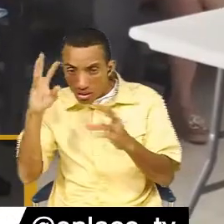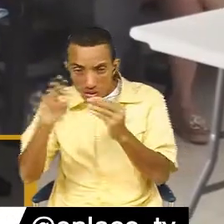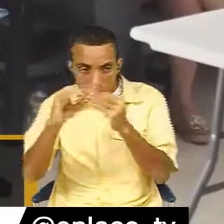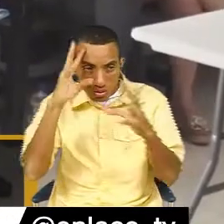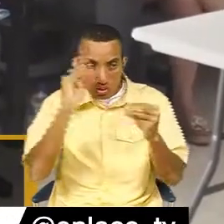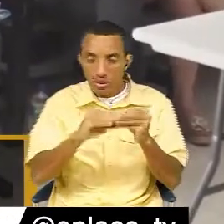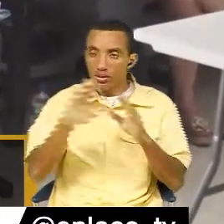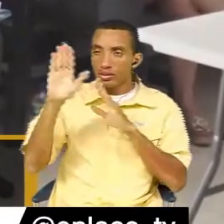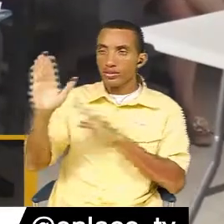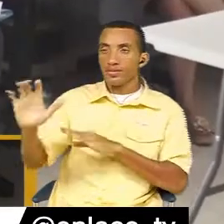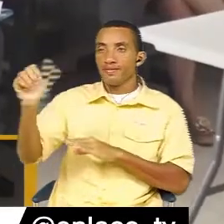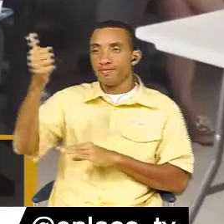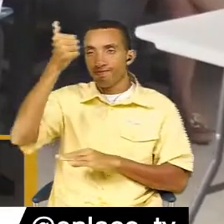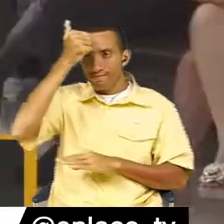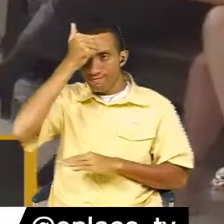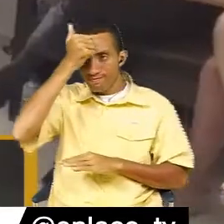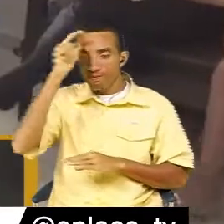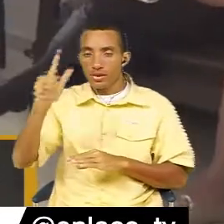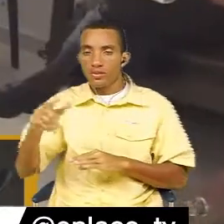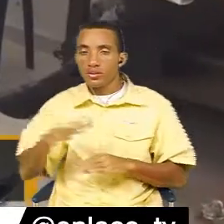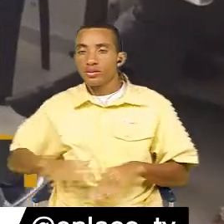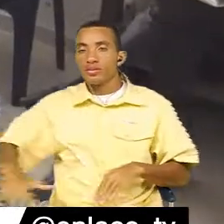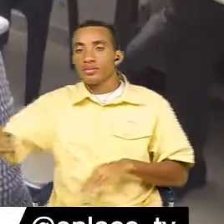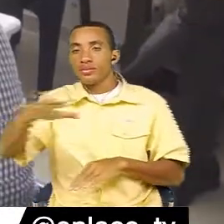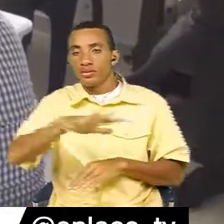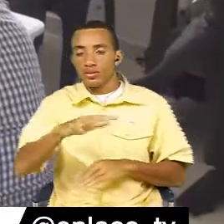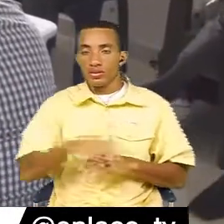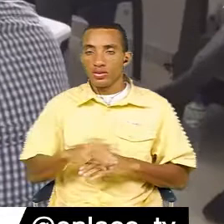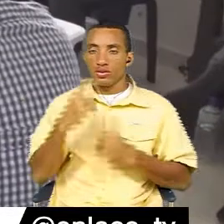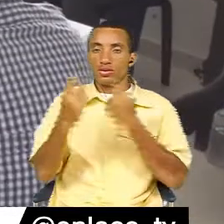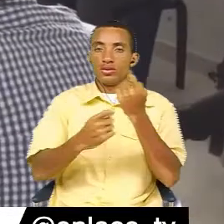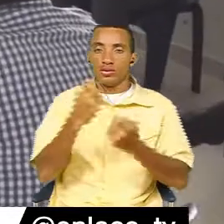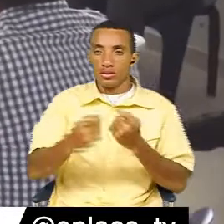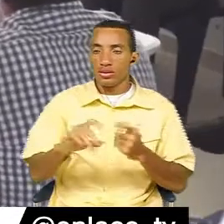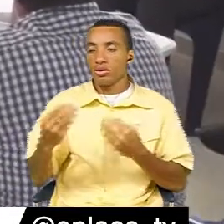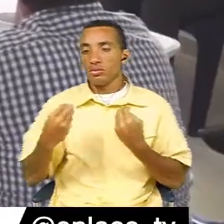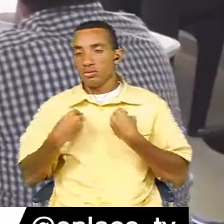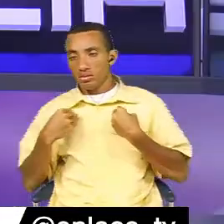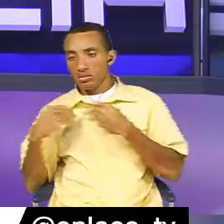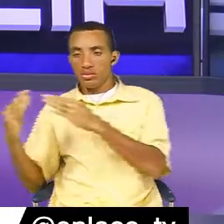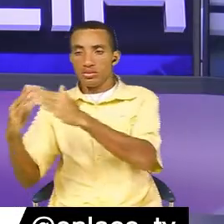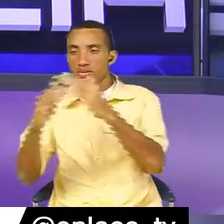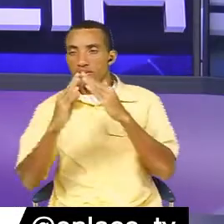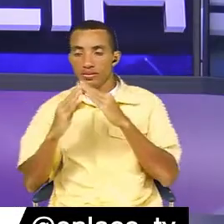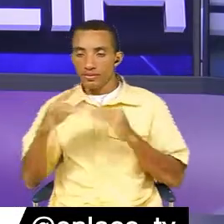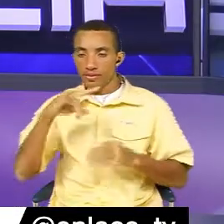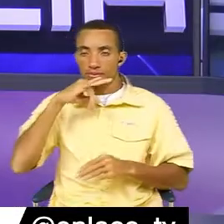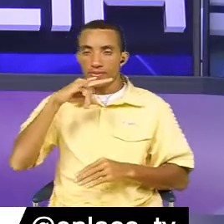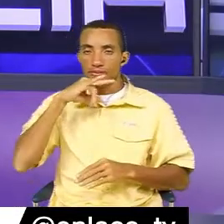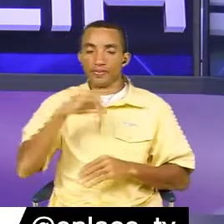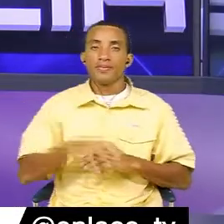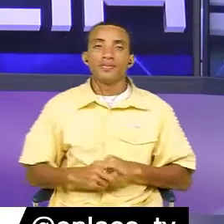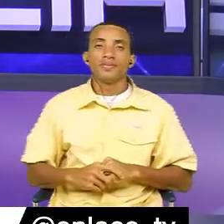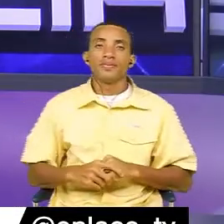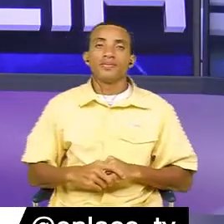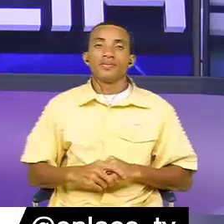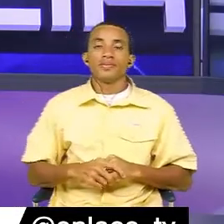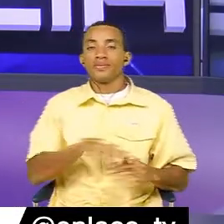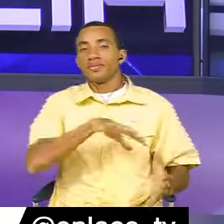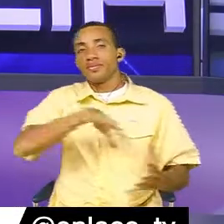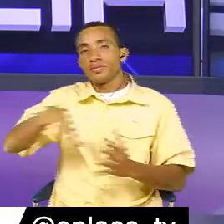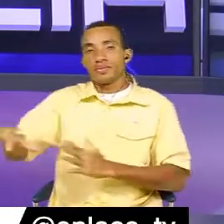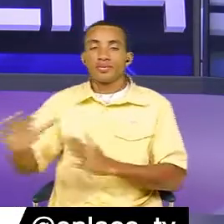representantes principales a la zona comercial y residencial del barrio Torcoroma. Se posesionaron 8